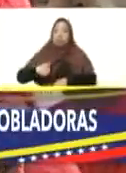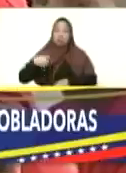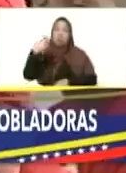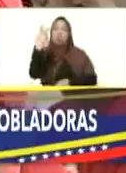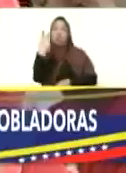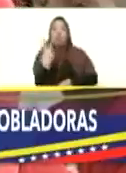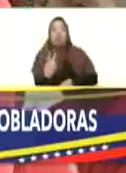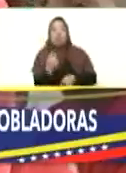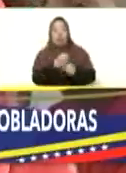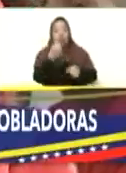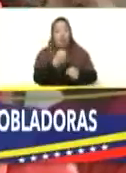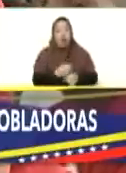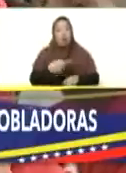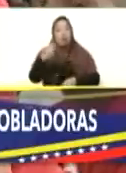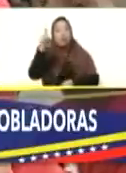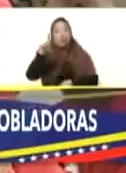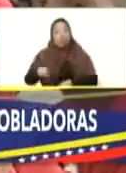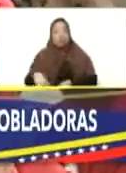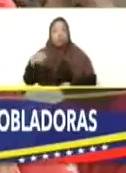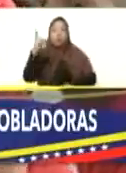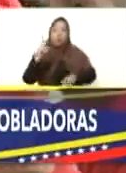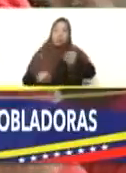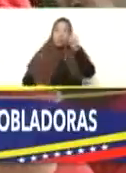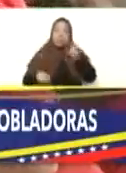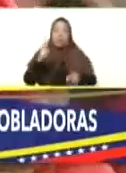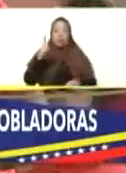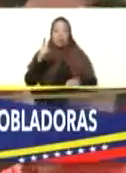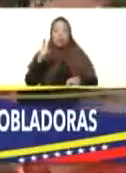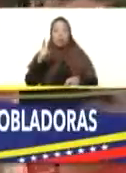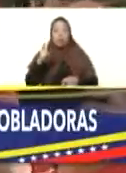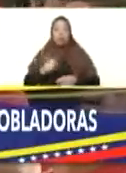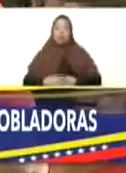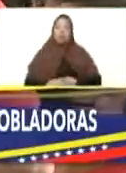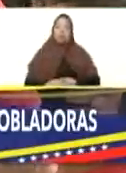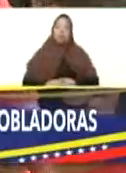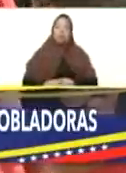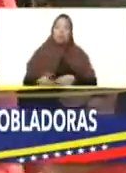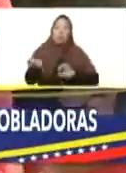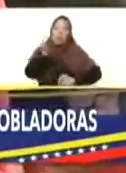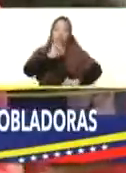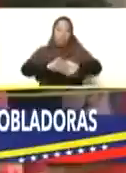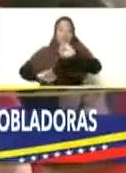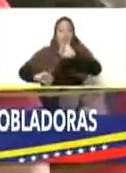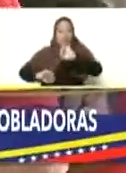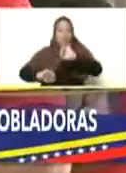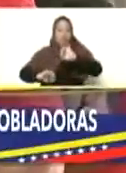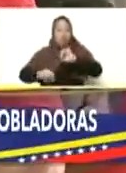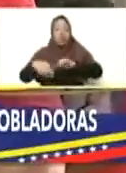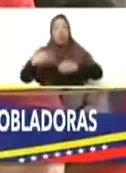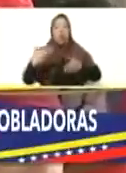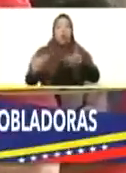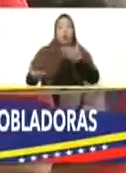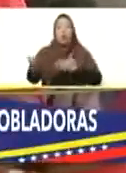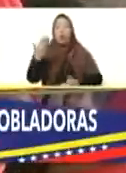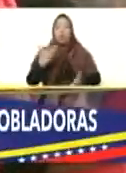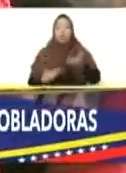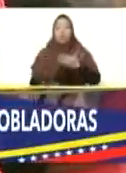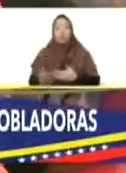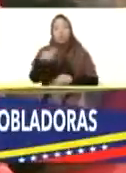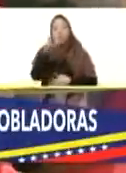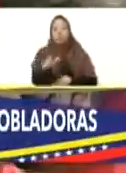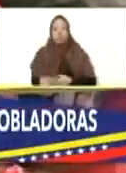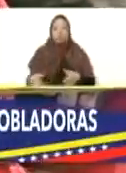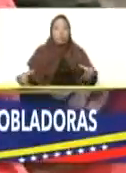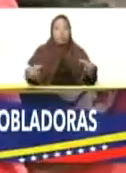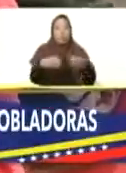dos vertientes las dos dependen de lo mismo y entonces tenemos que defenderlas conversar con las juntas de condominio